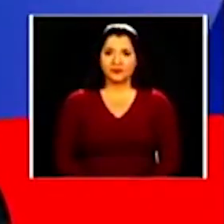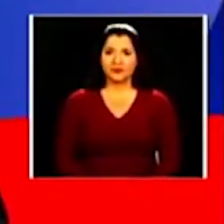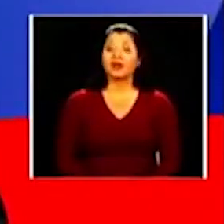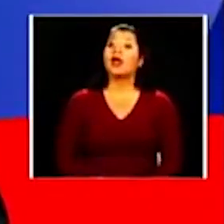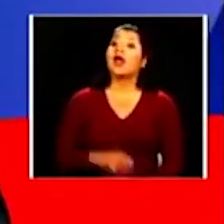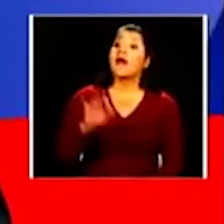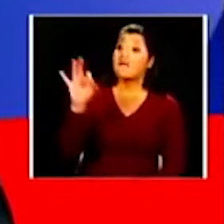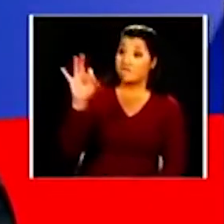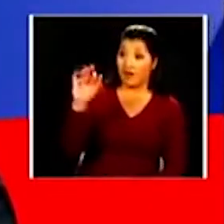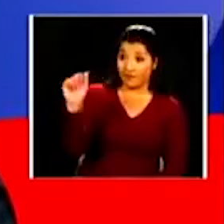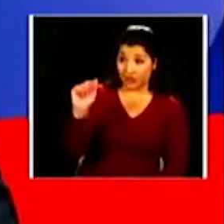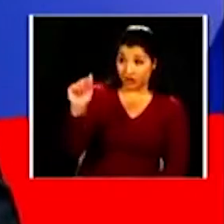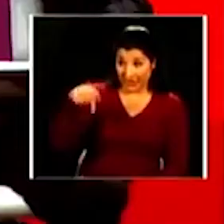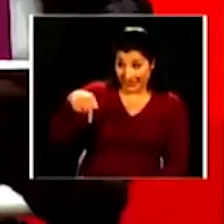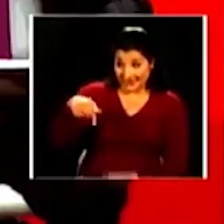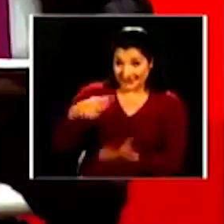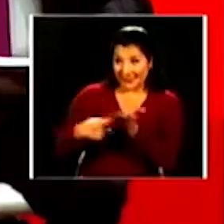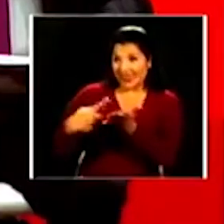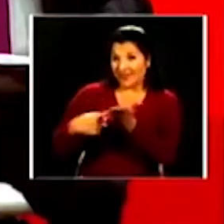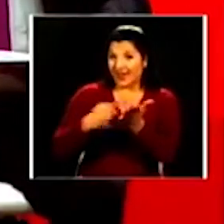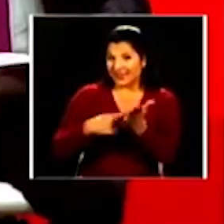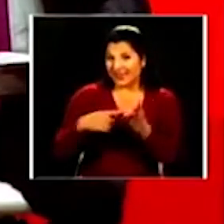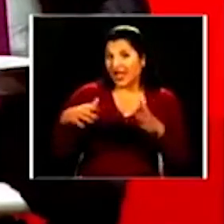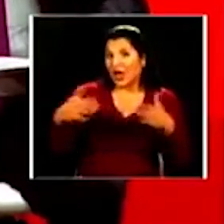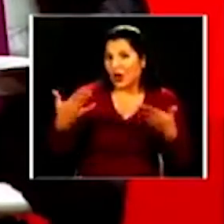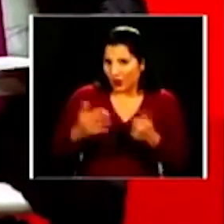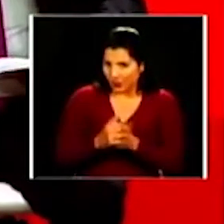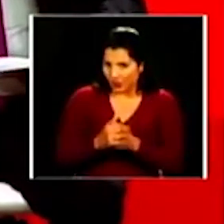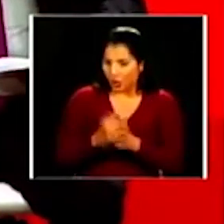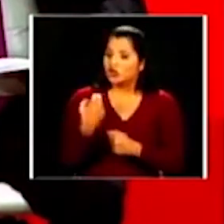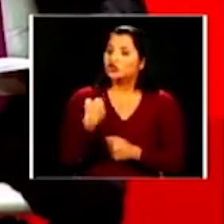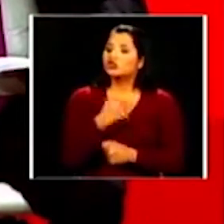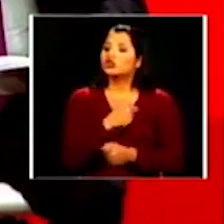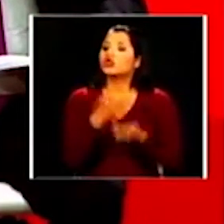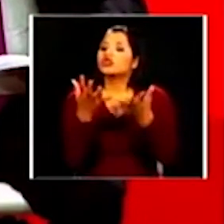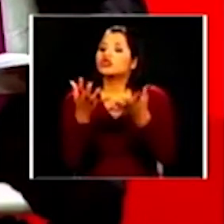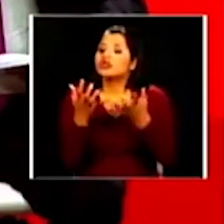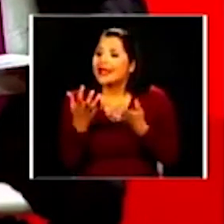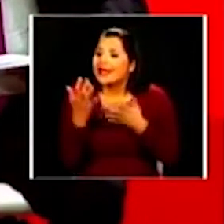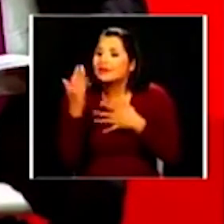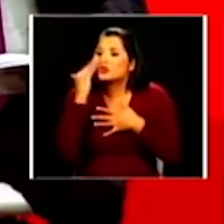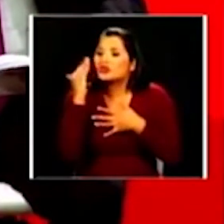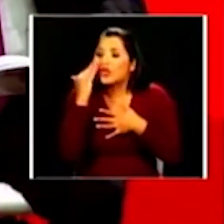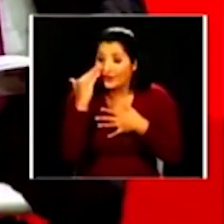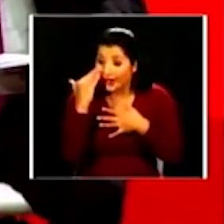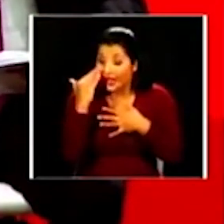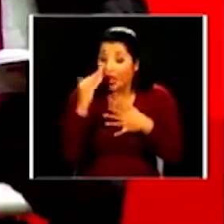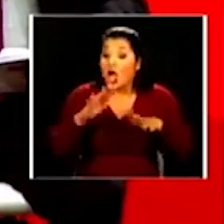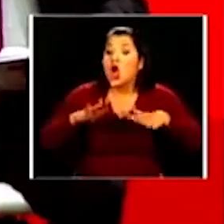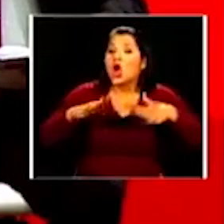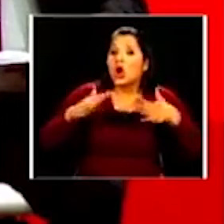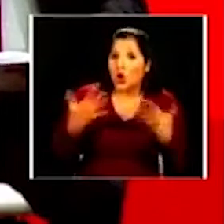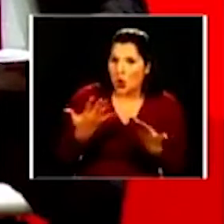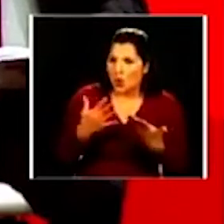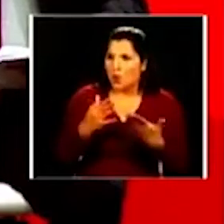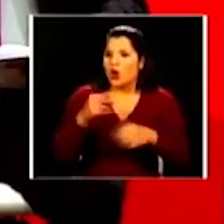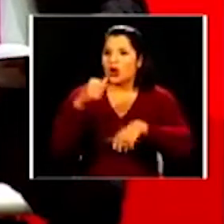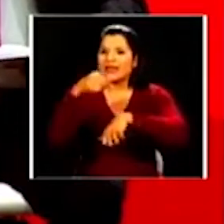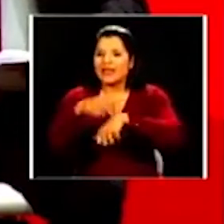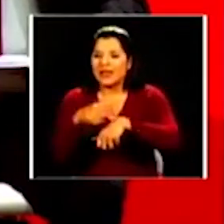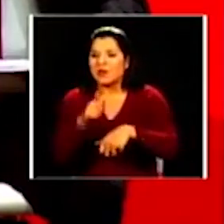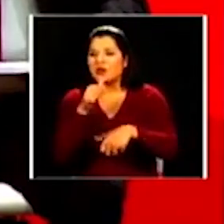es el debate del cómo, como decíamos, nos interesa precisar las acciones, los plazos, los responsables. Usted señaló en